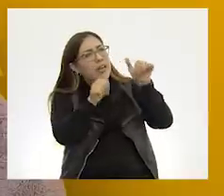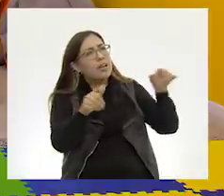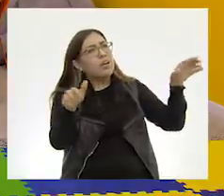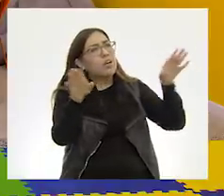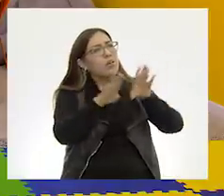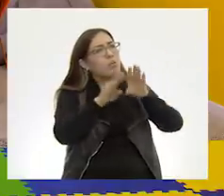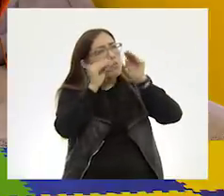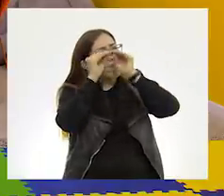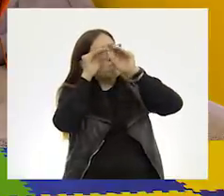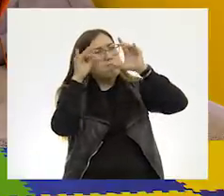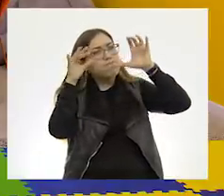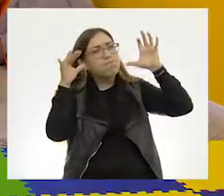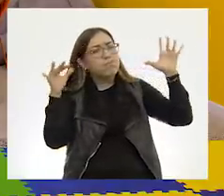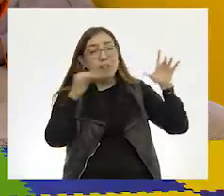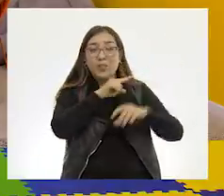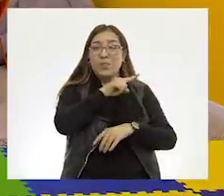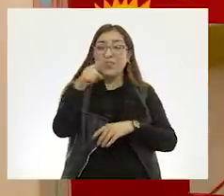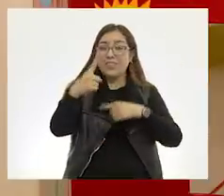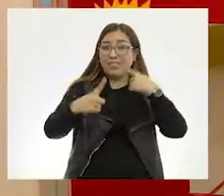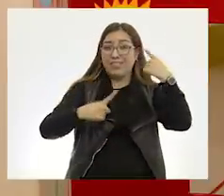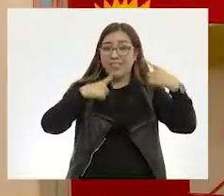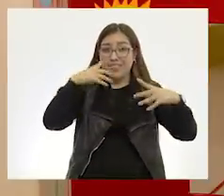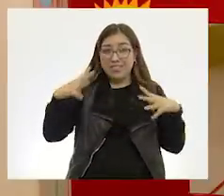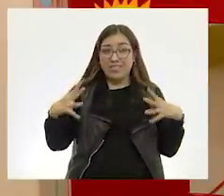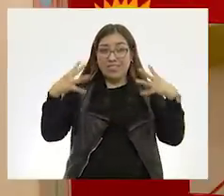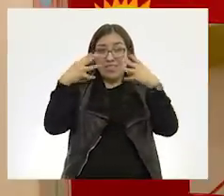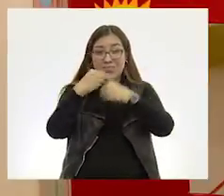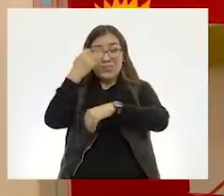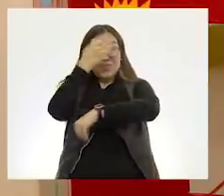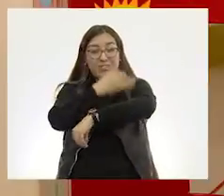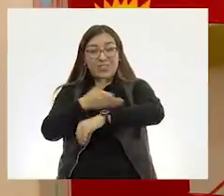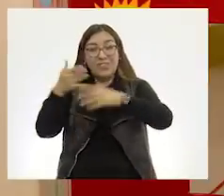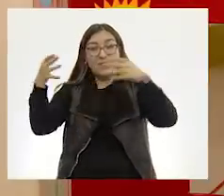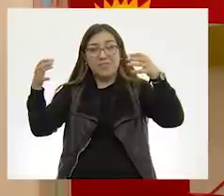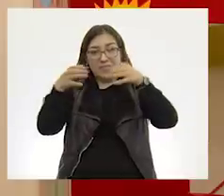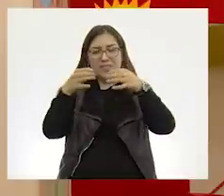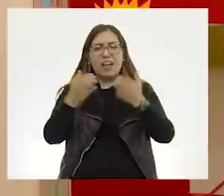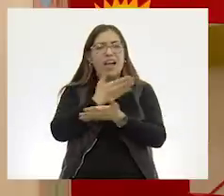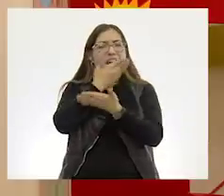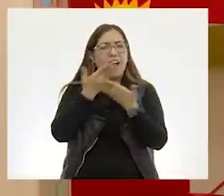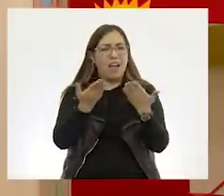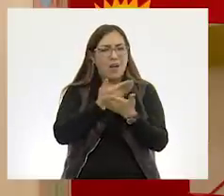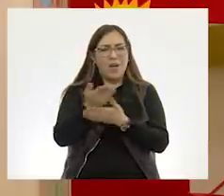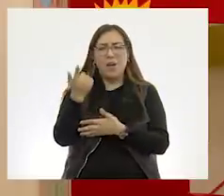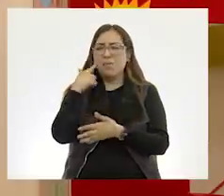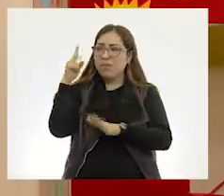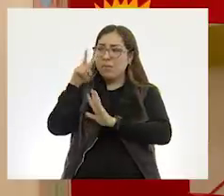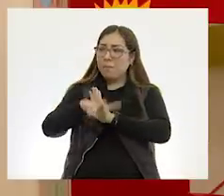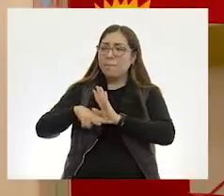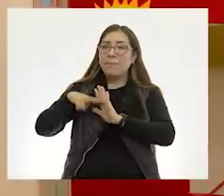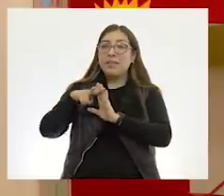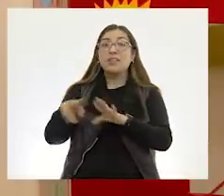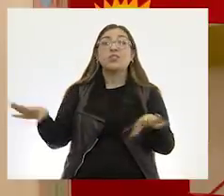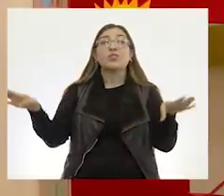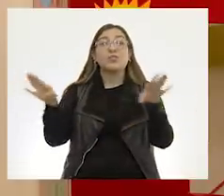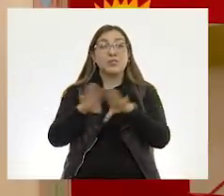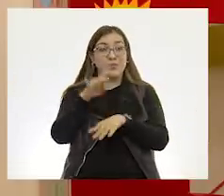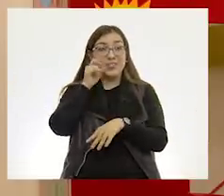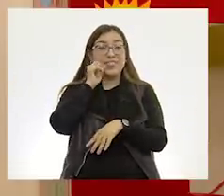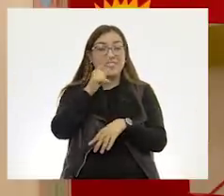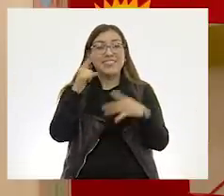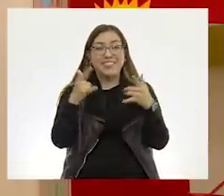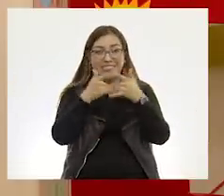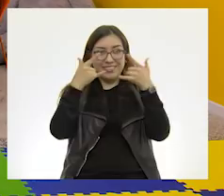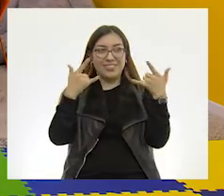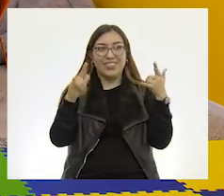ensoñación. Diviértanse en familia. Y ahora les dejamos este video con otra posibilidad para hacer historias